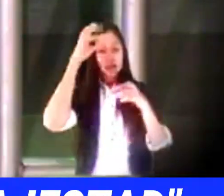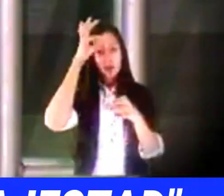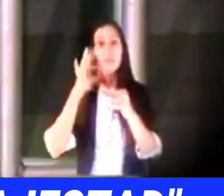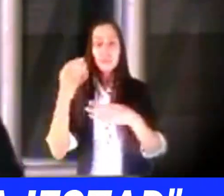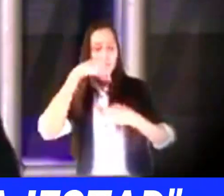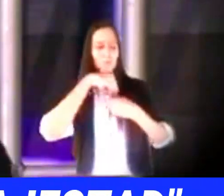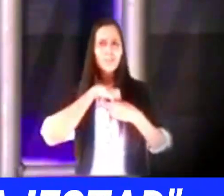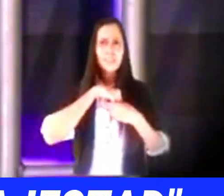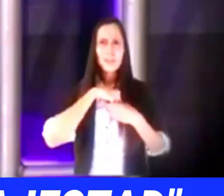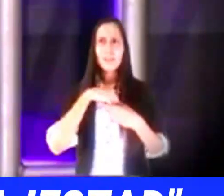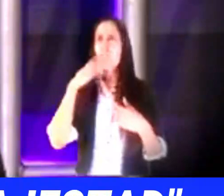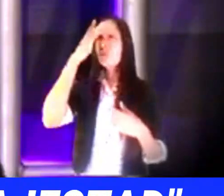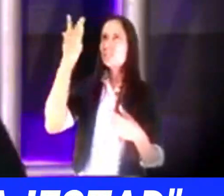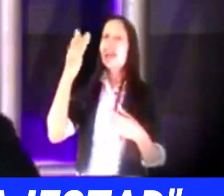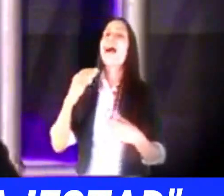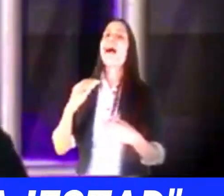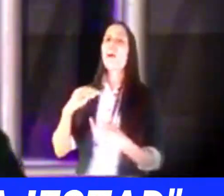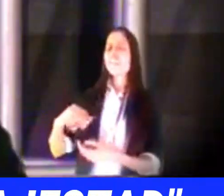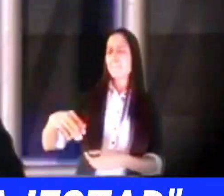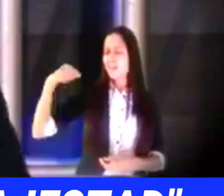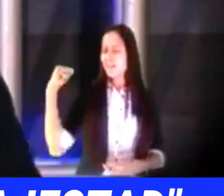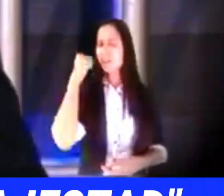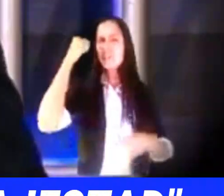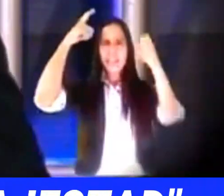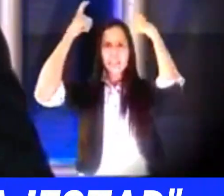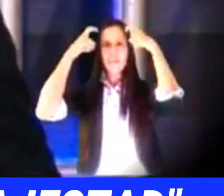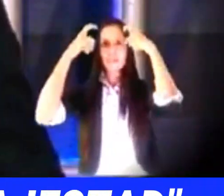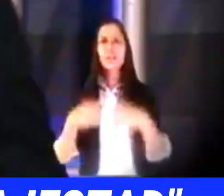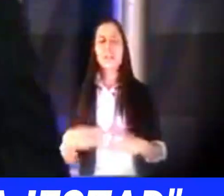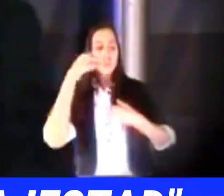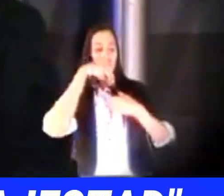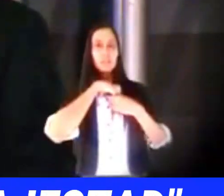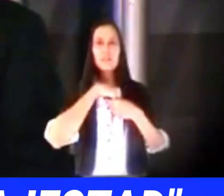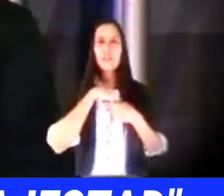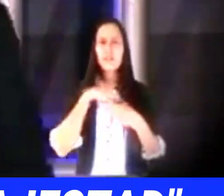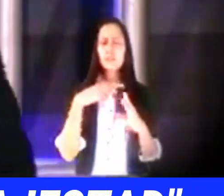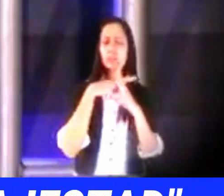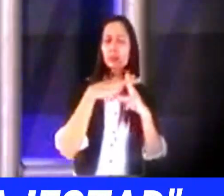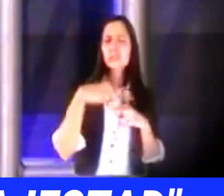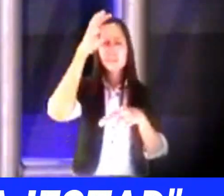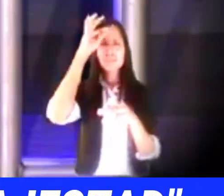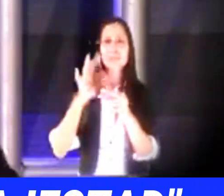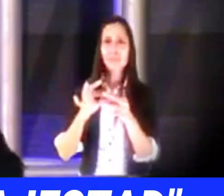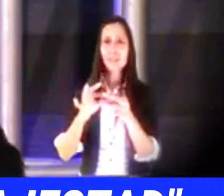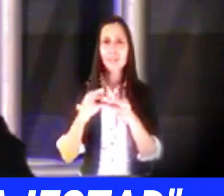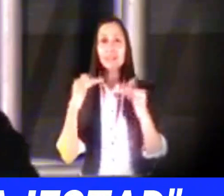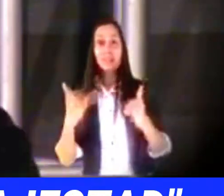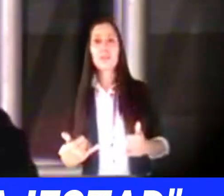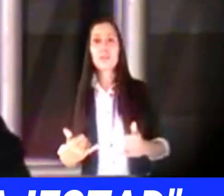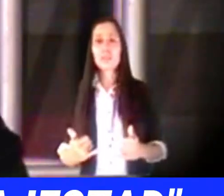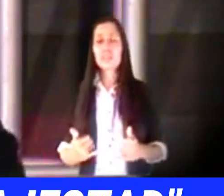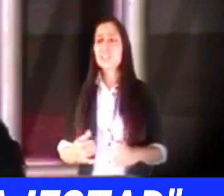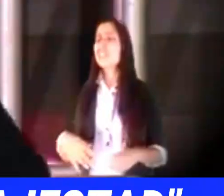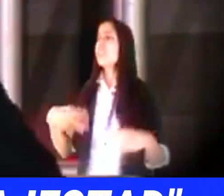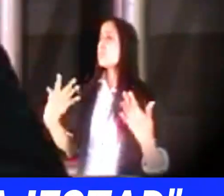corona de gloria hay que guardar la fe. Y en este tiempo que estamos tan difícil, ¿cuántos